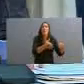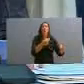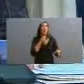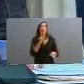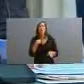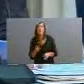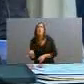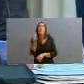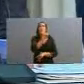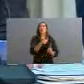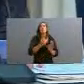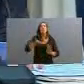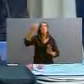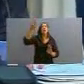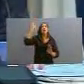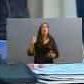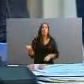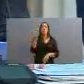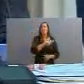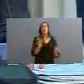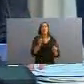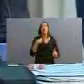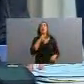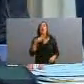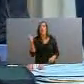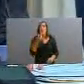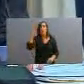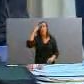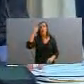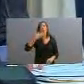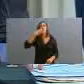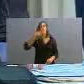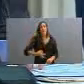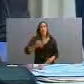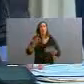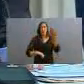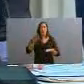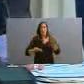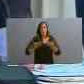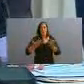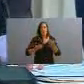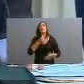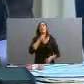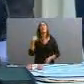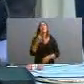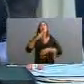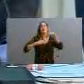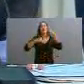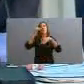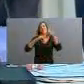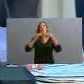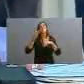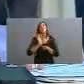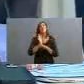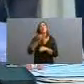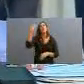al pasado, queremos con memoria, verdad y justicia construir las bases de un